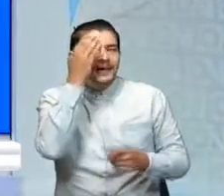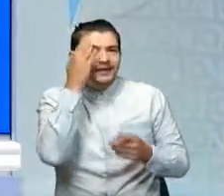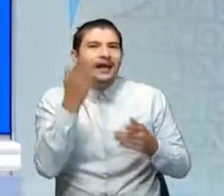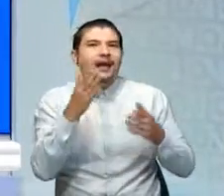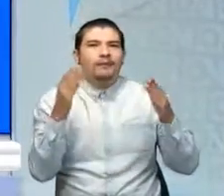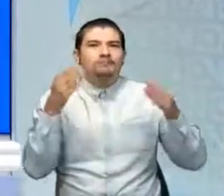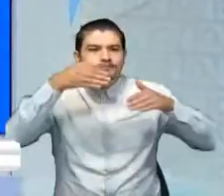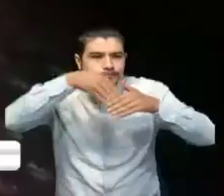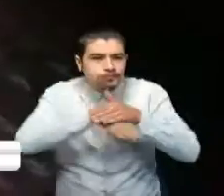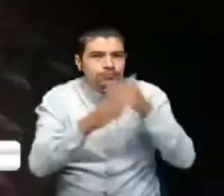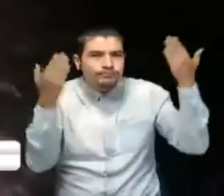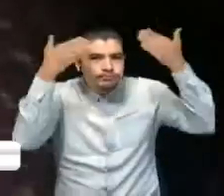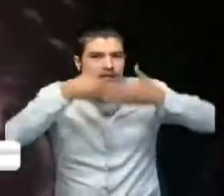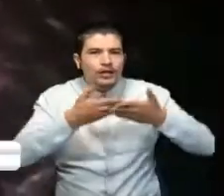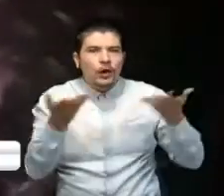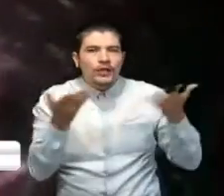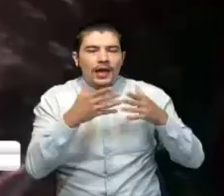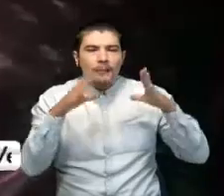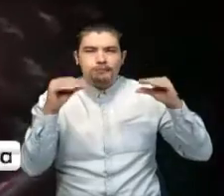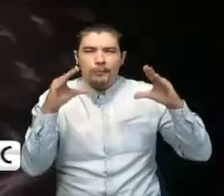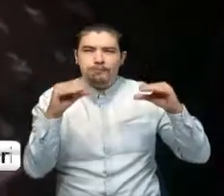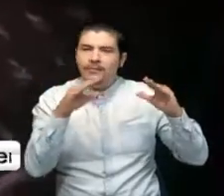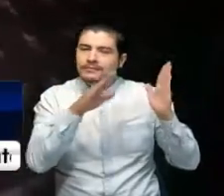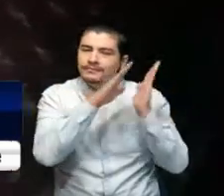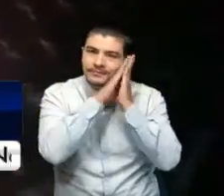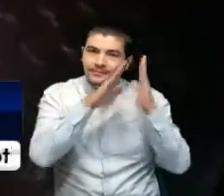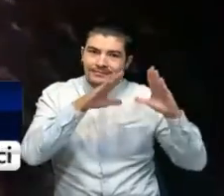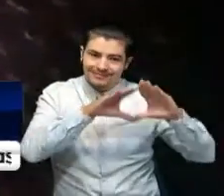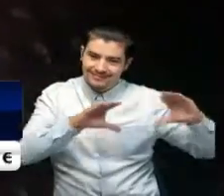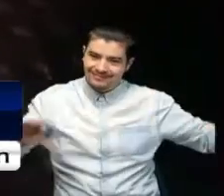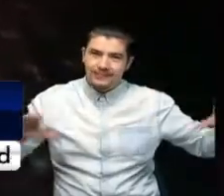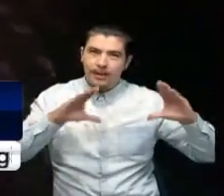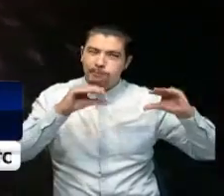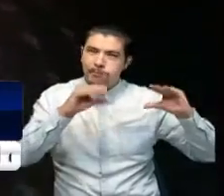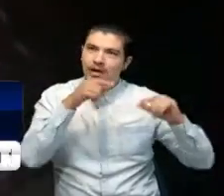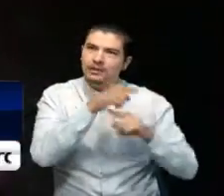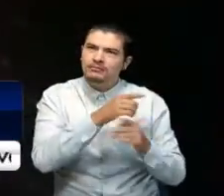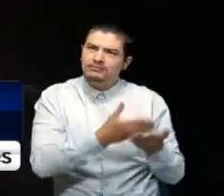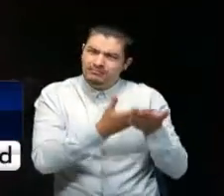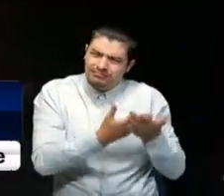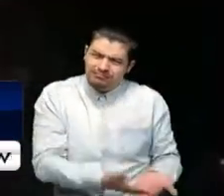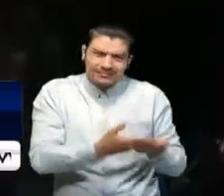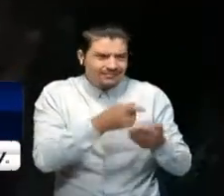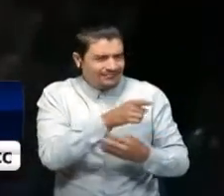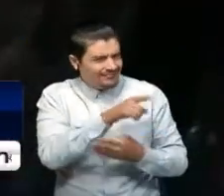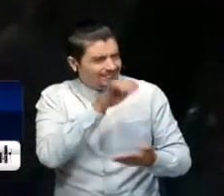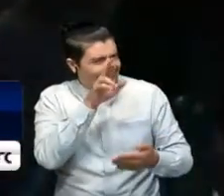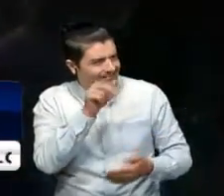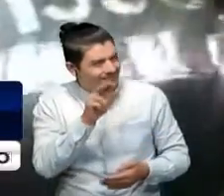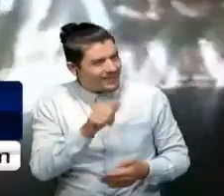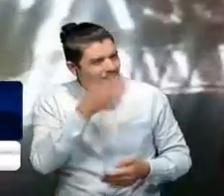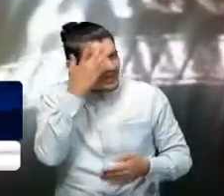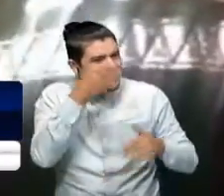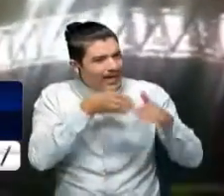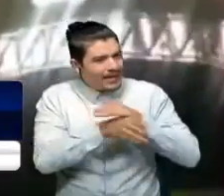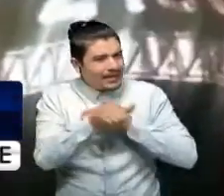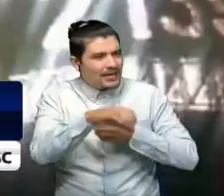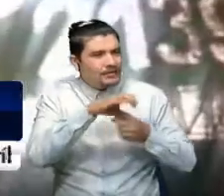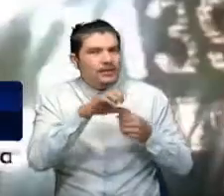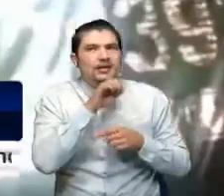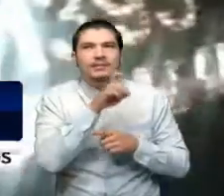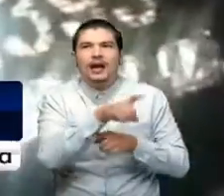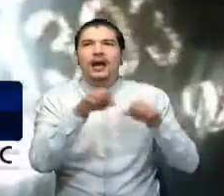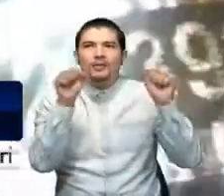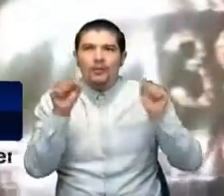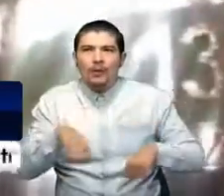Piedecuesta. La malicia de un policía que notó algo extraño en el peso de una carga de colchones que ingresaba a Bucaramanga